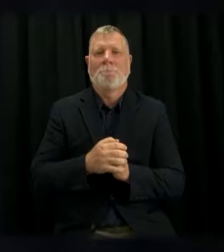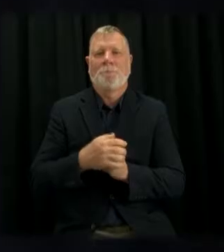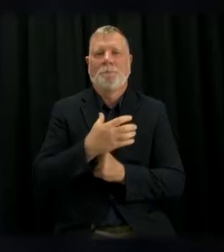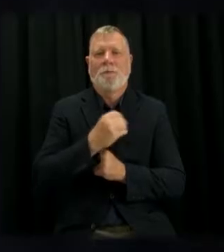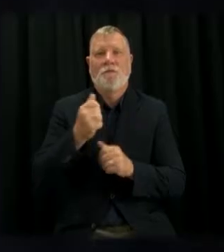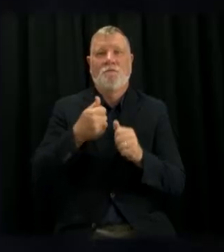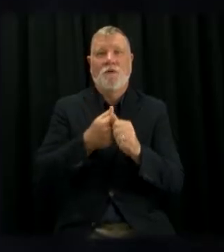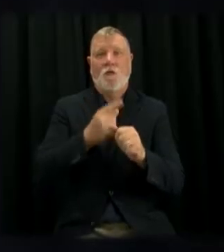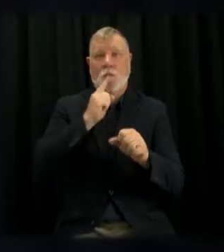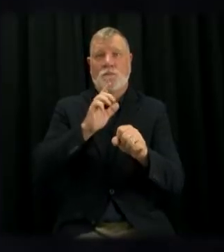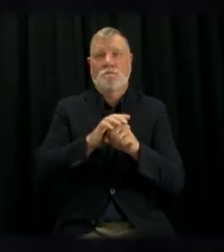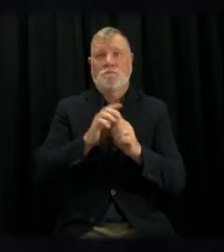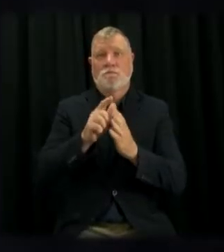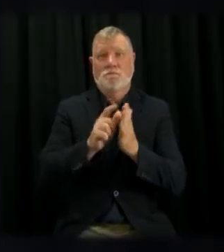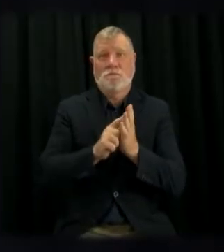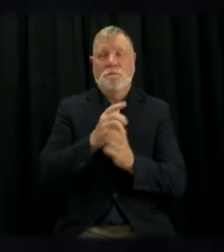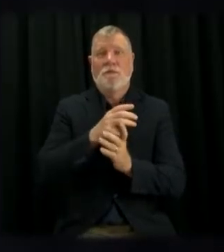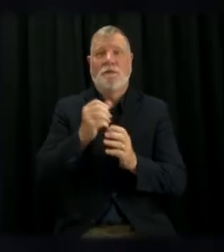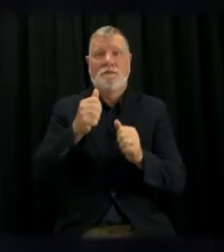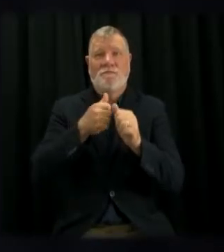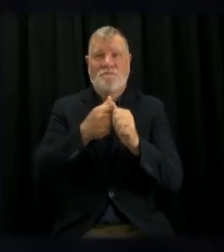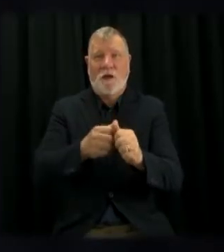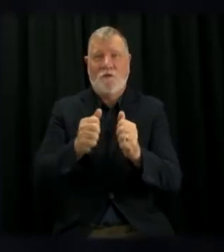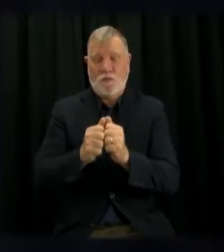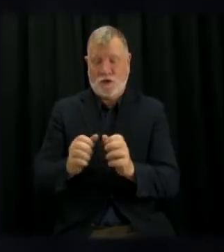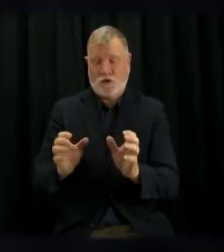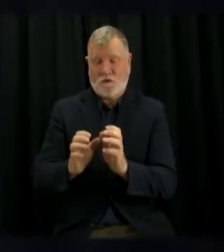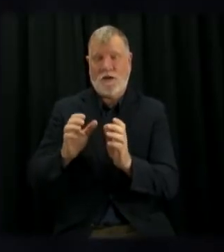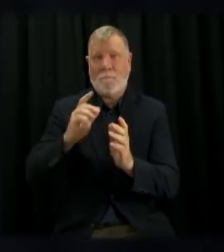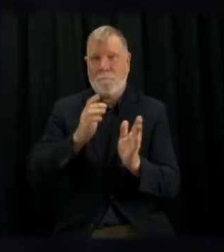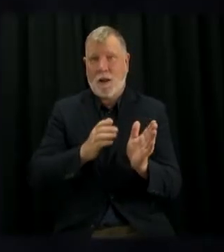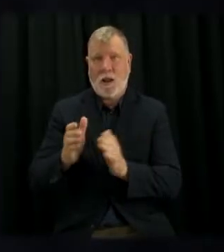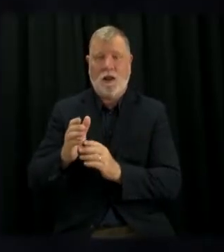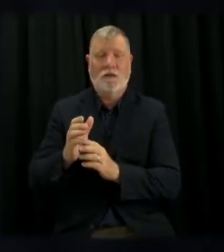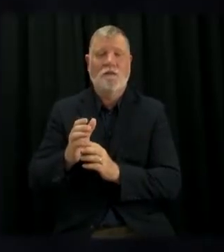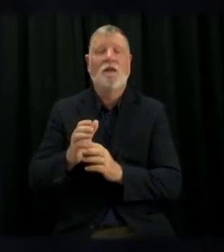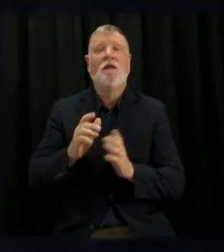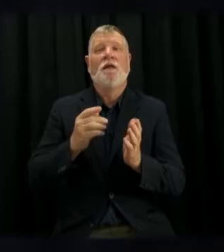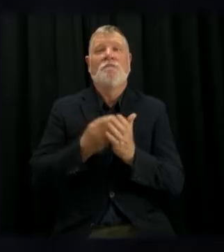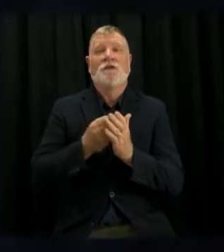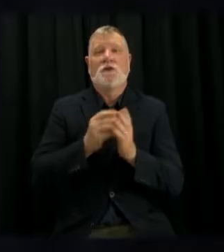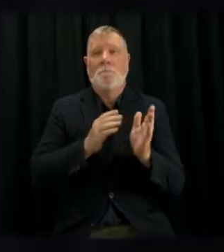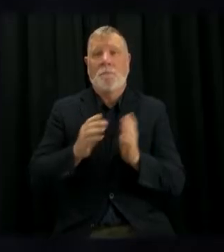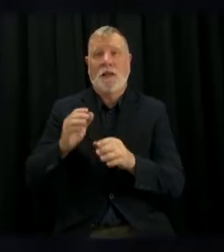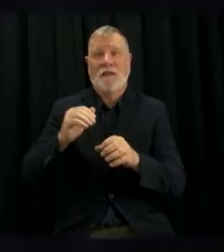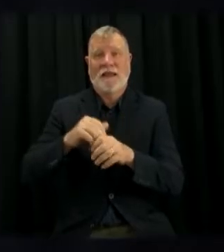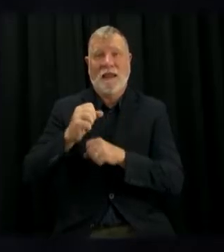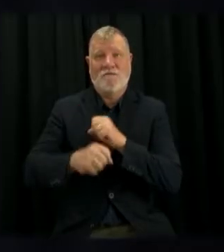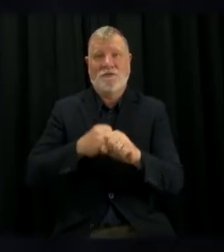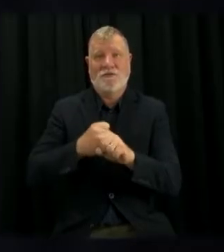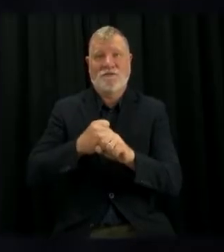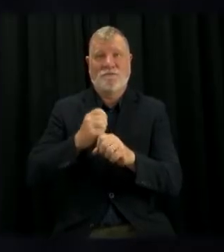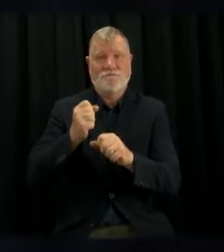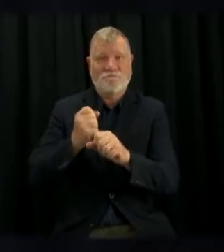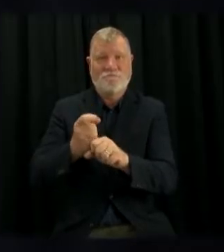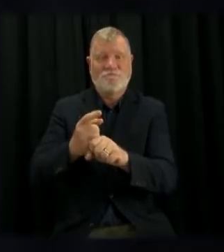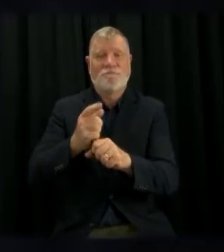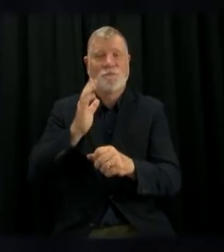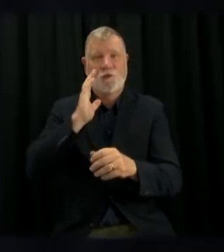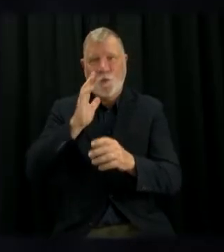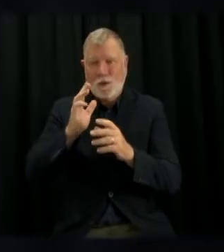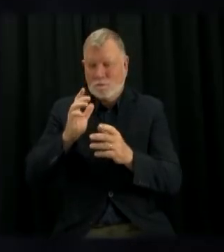promesa, los presupuestos deben ser consistentes con el plan fiscal. Estos planes que son actualizados